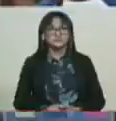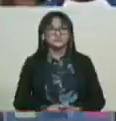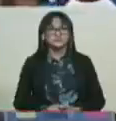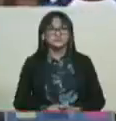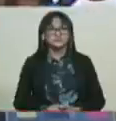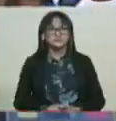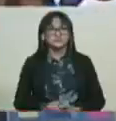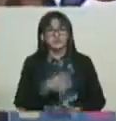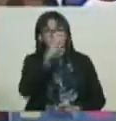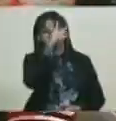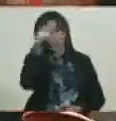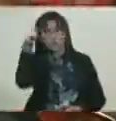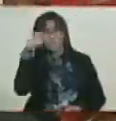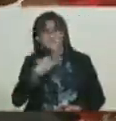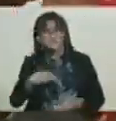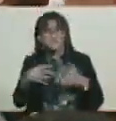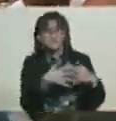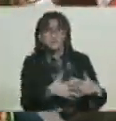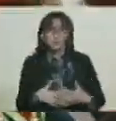con el tren